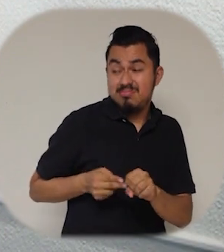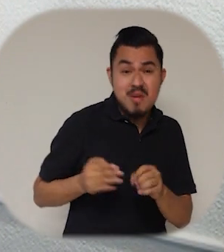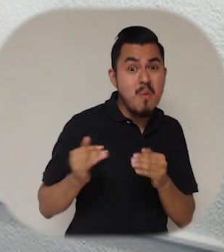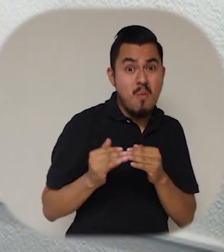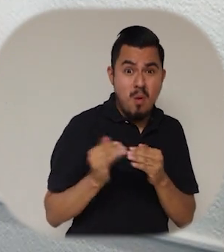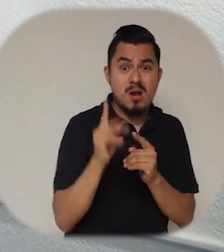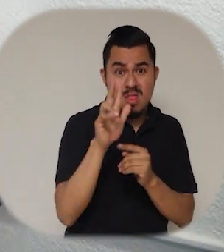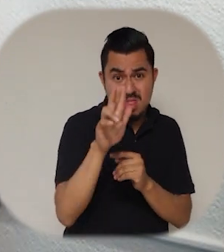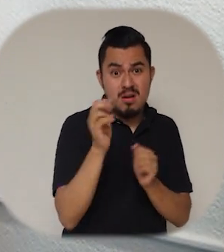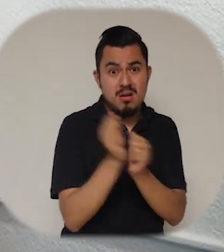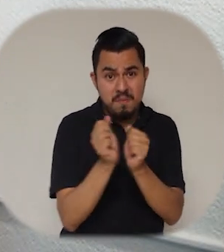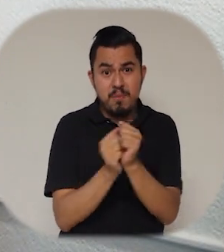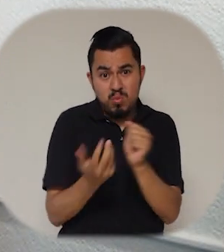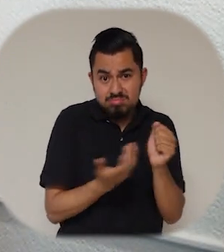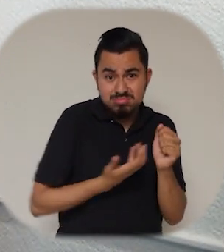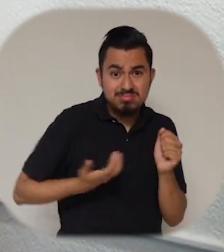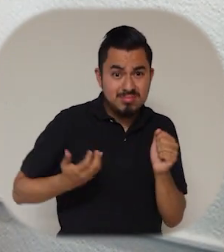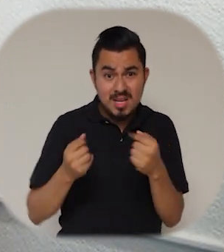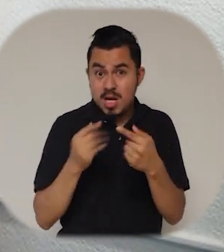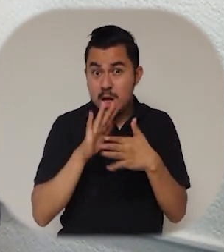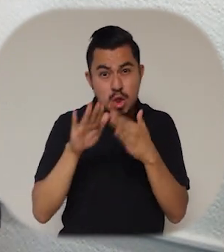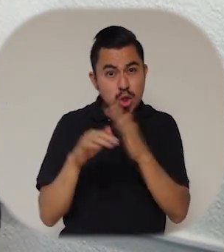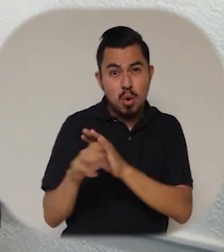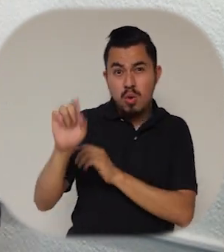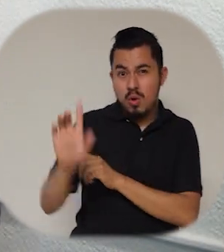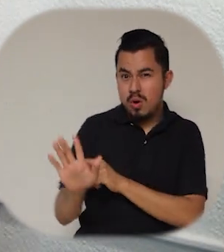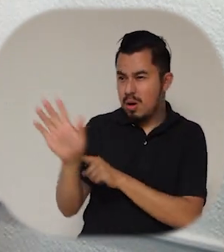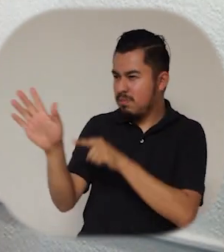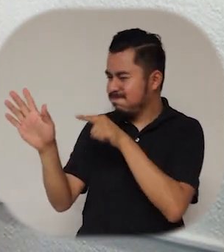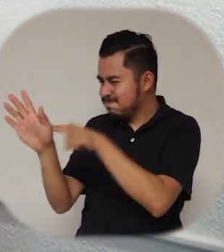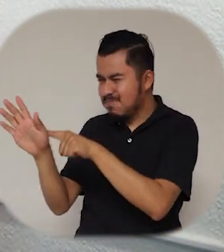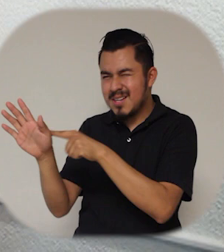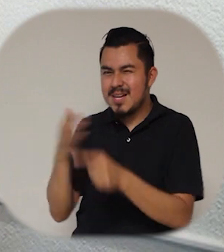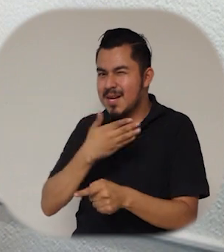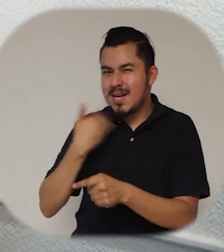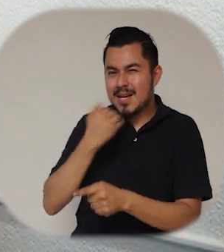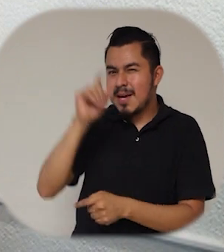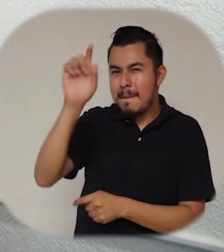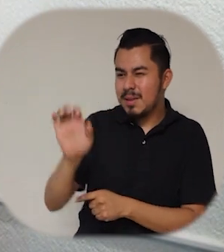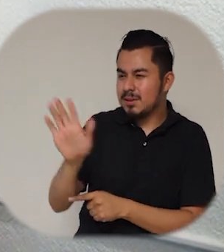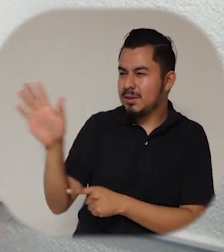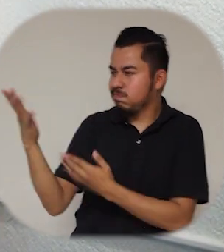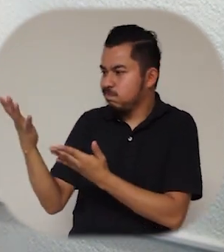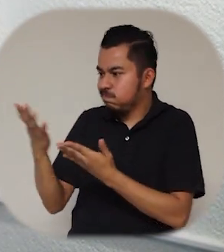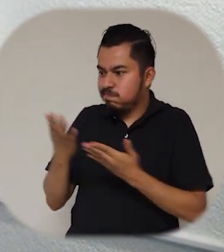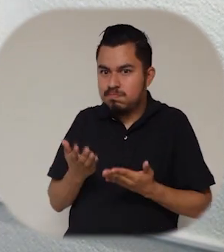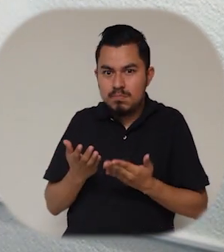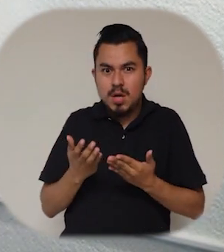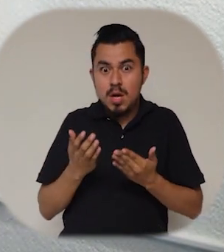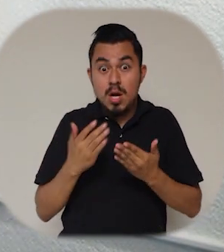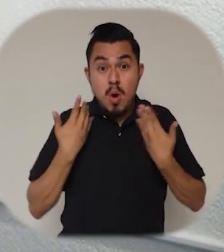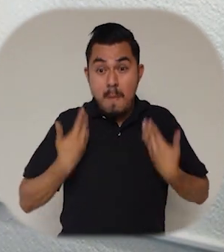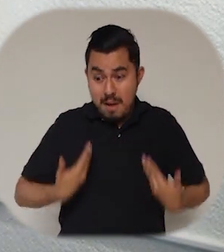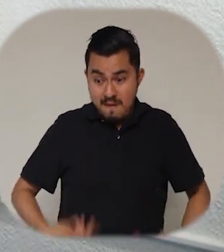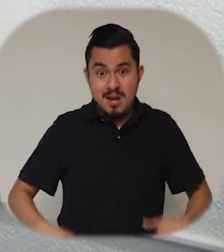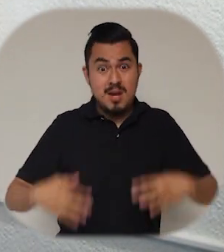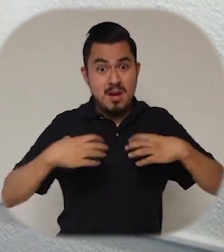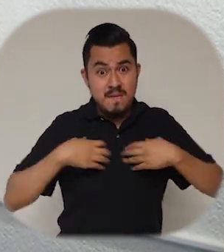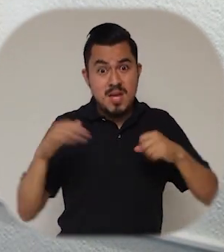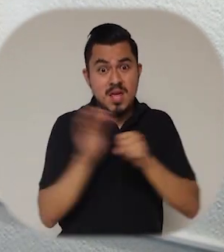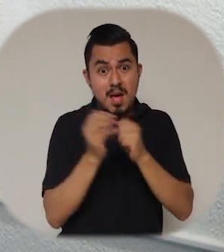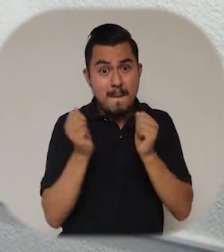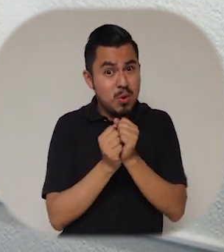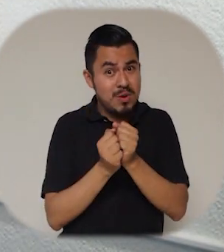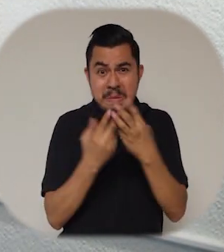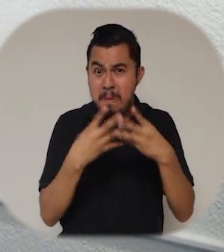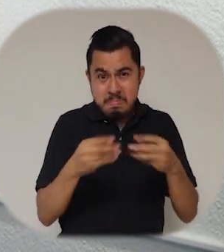esos problemas fundamentales. Todo eso está expresado en el Cristo. Por eso es que cuando el Cristo viene a nuestra vida, todos los problemas de nuestra vida pueden